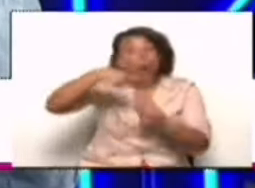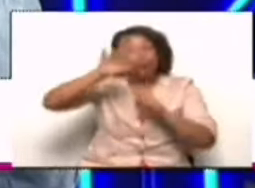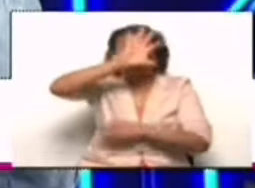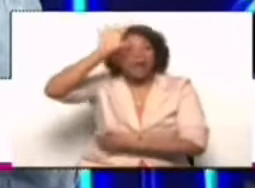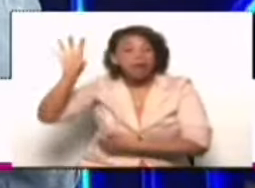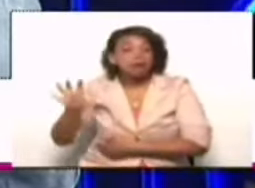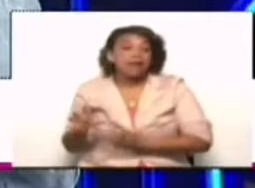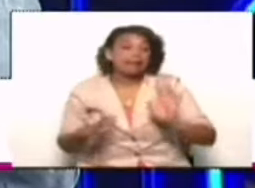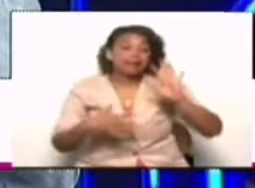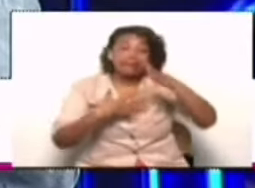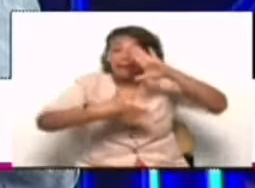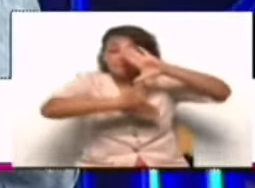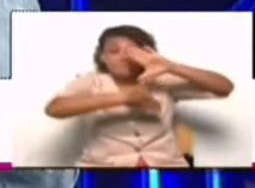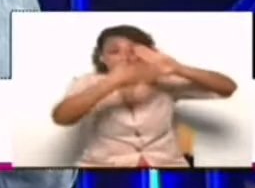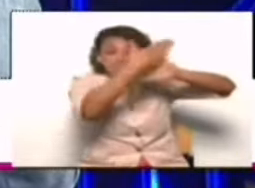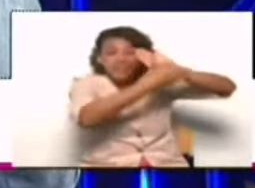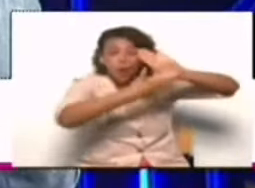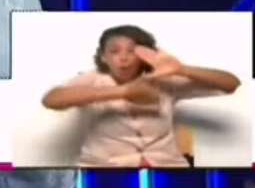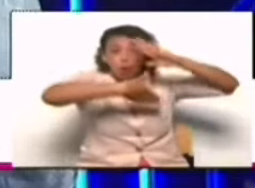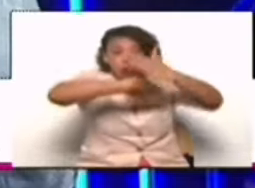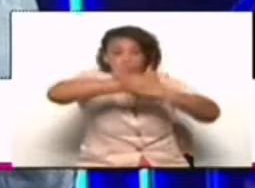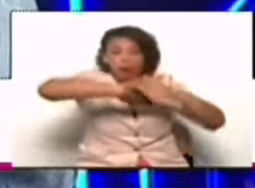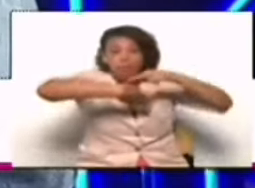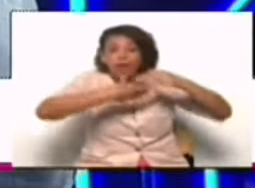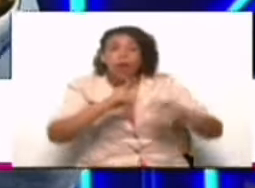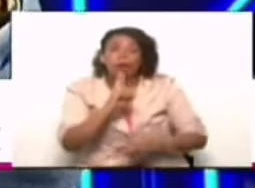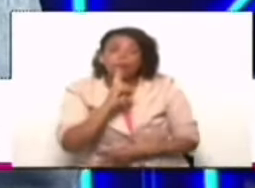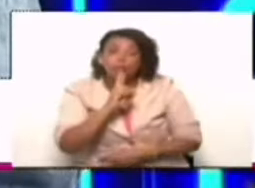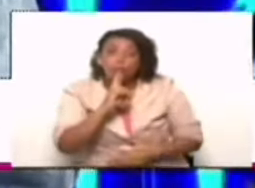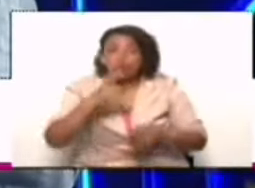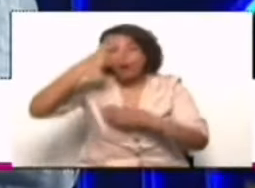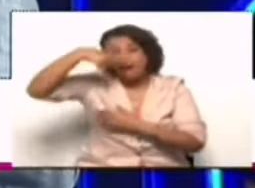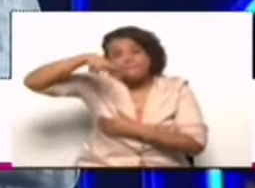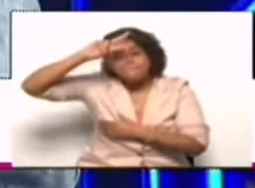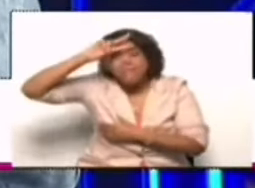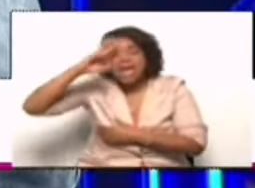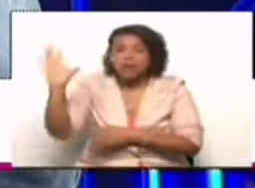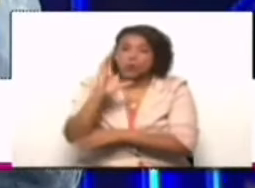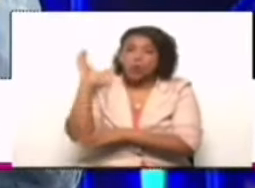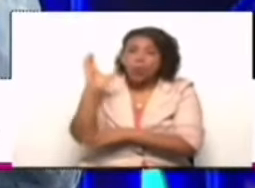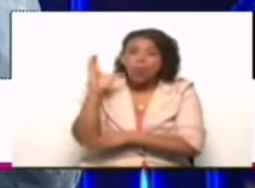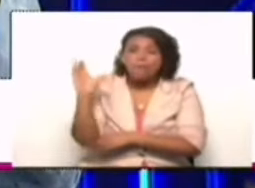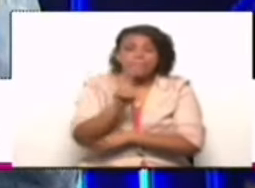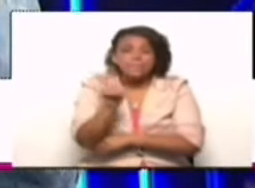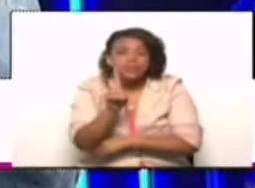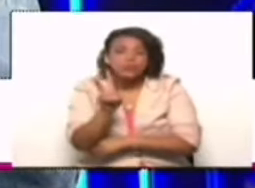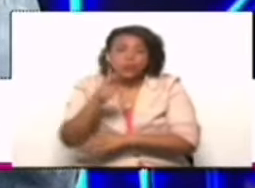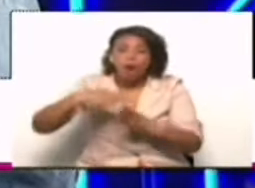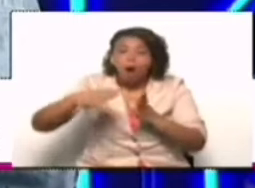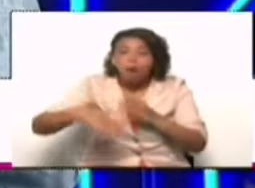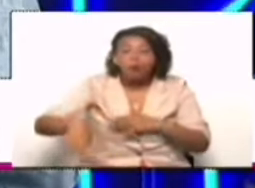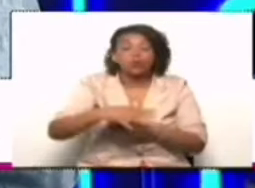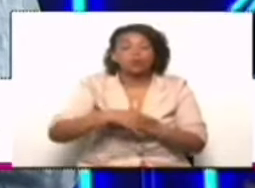Paraguay, pasando por Honduras, México y varios países, Colombia, y que viene afectando algunas